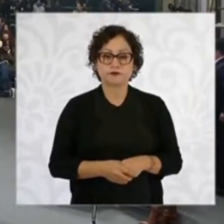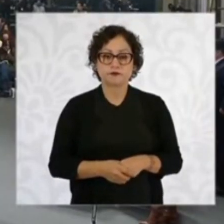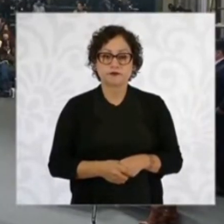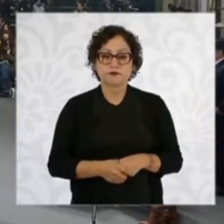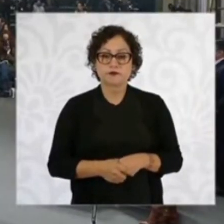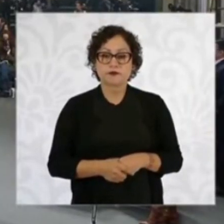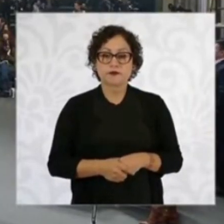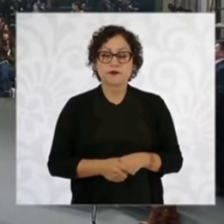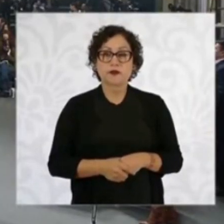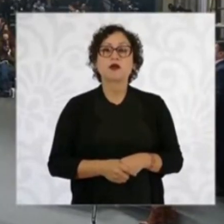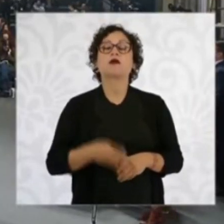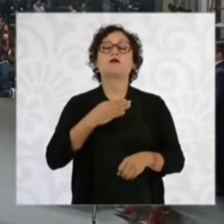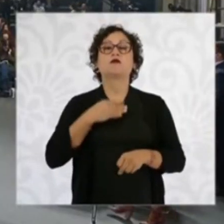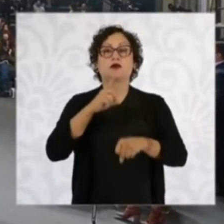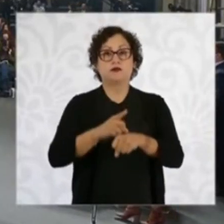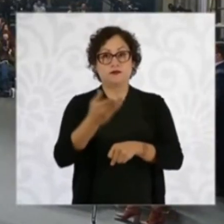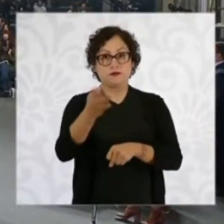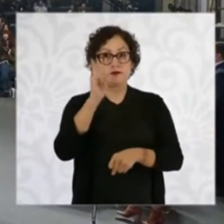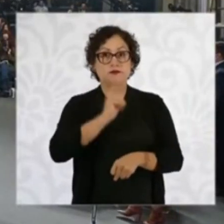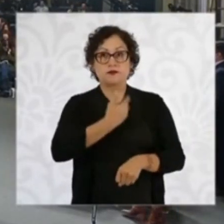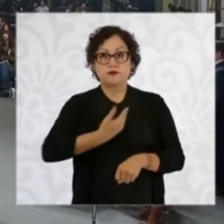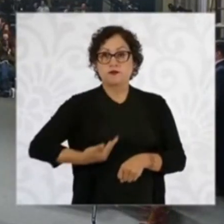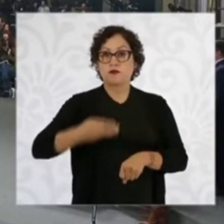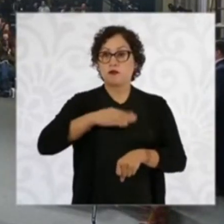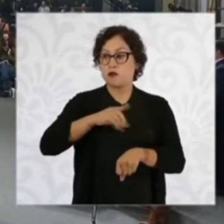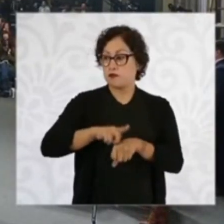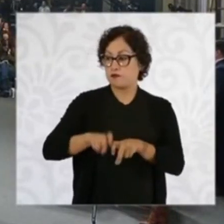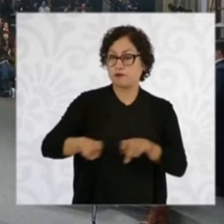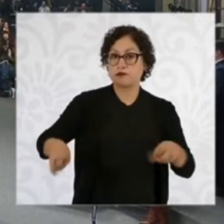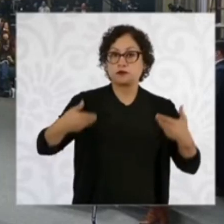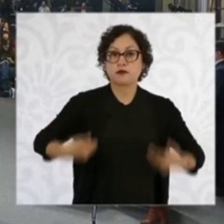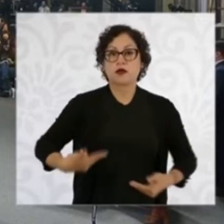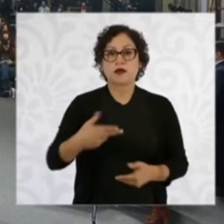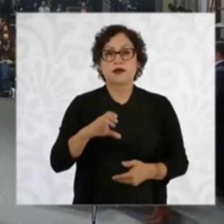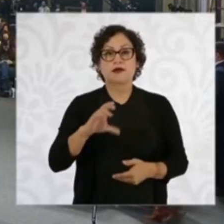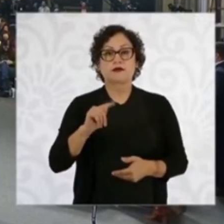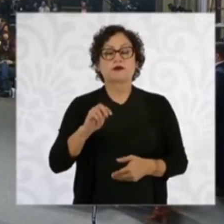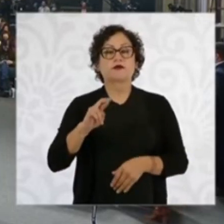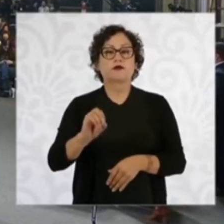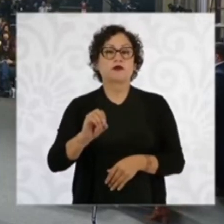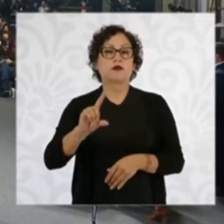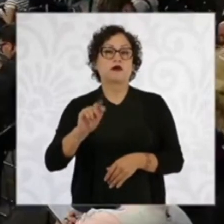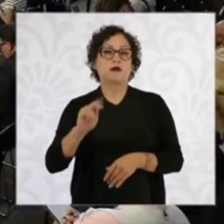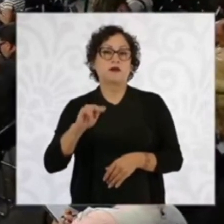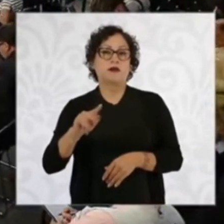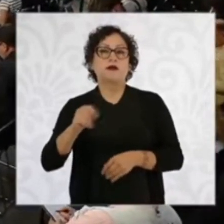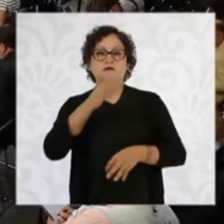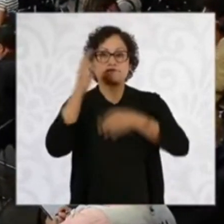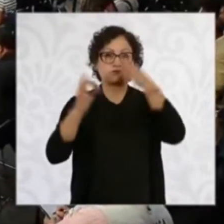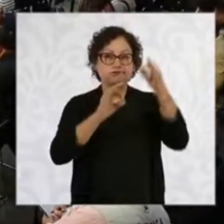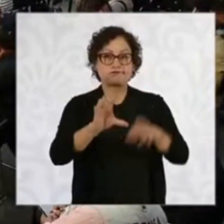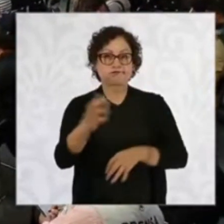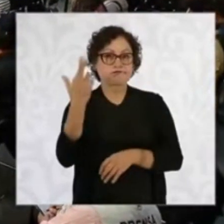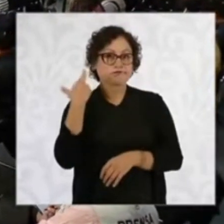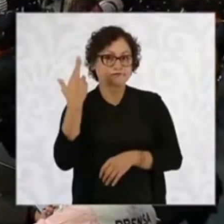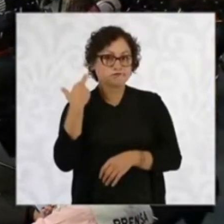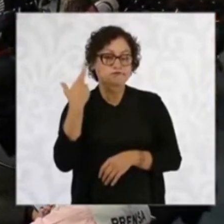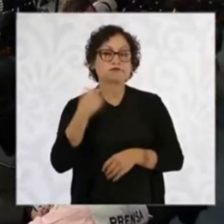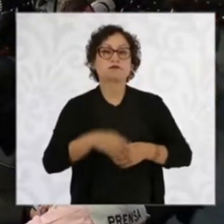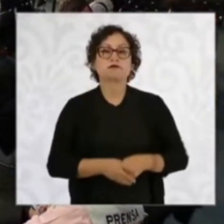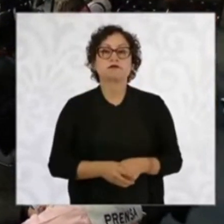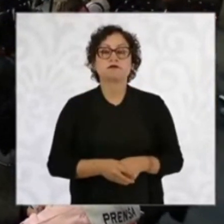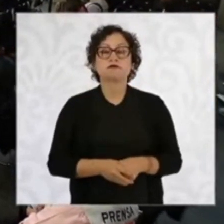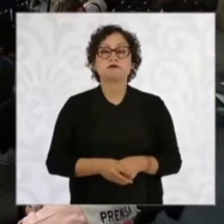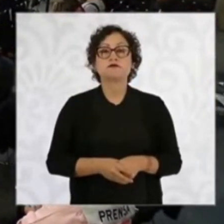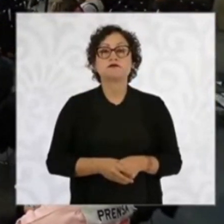Gracias. Buenos días, Presidenta. Buenos días a todos los invitados. Héctor Latempa, de Puntos Suspensivos Radio, Puntos Suspensivos Comunicación. De antemano le